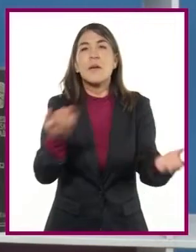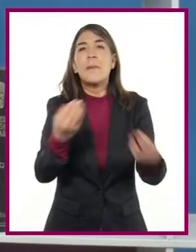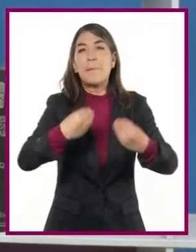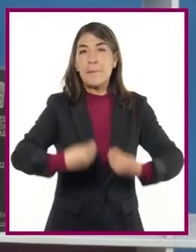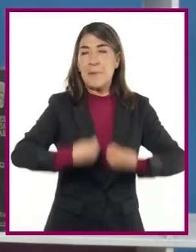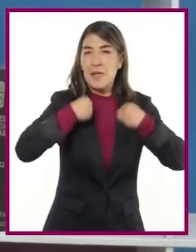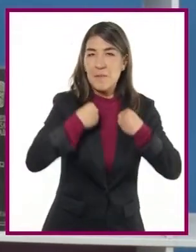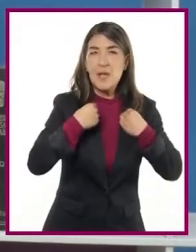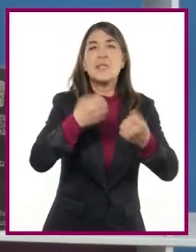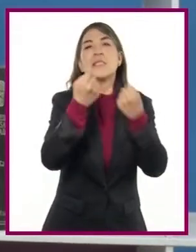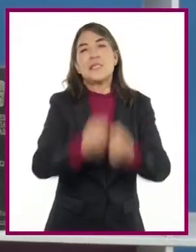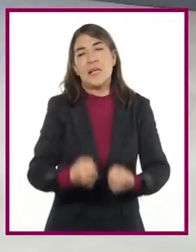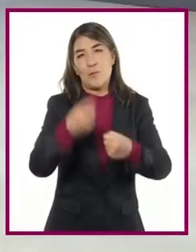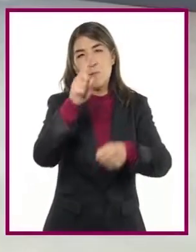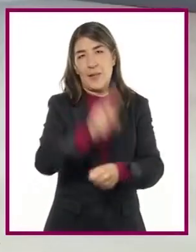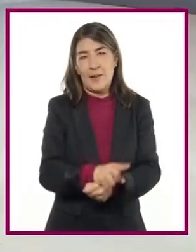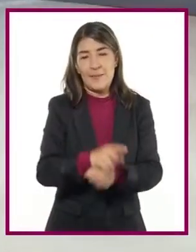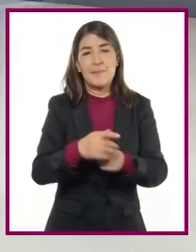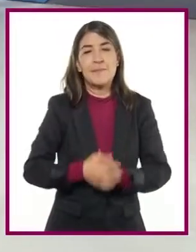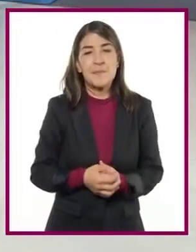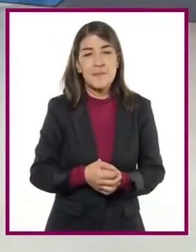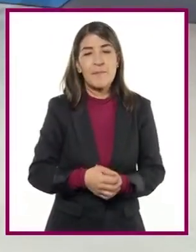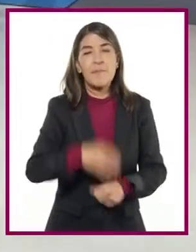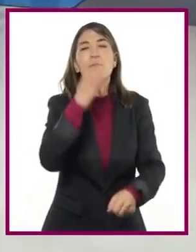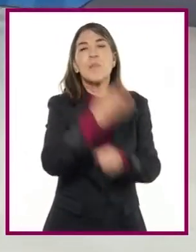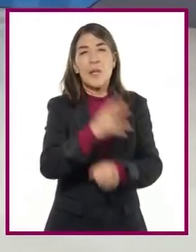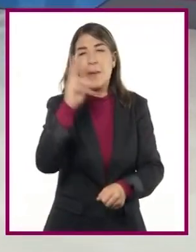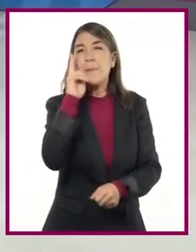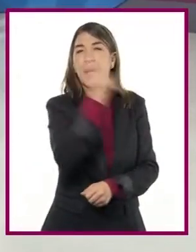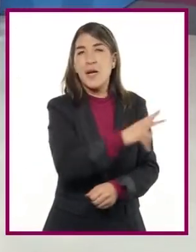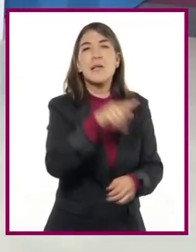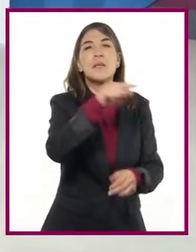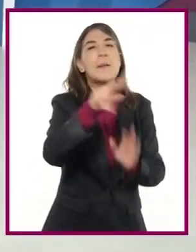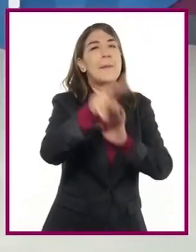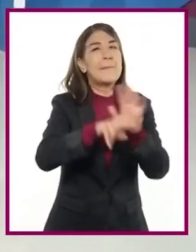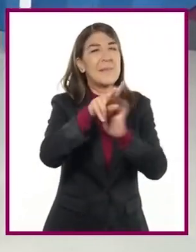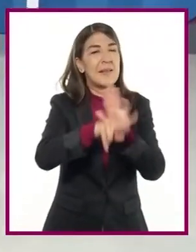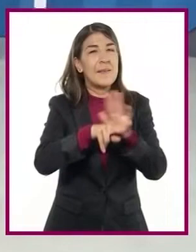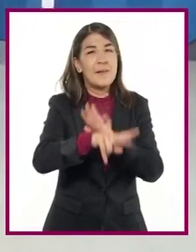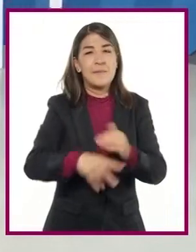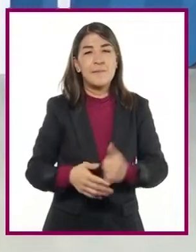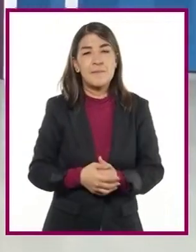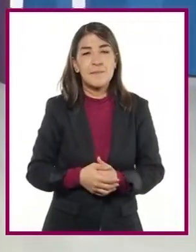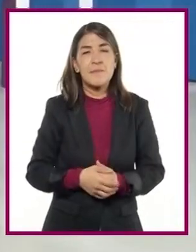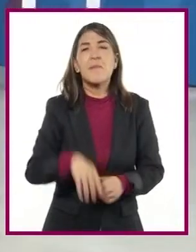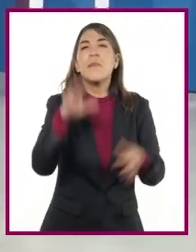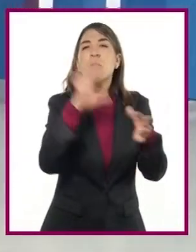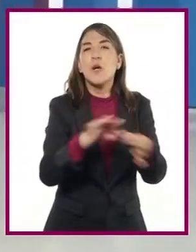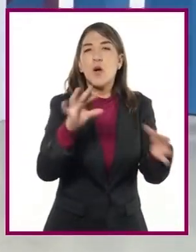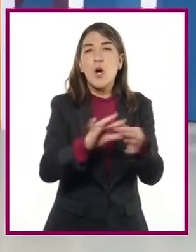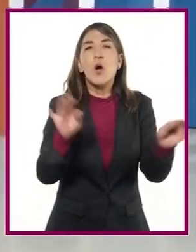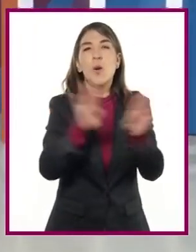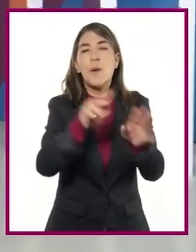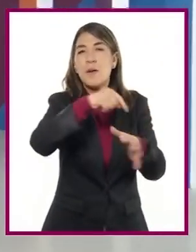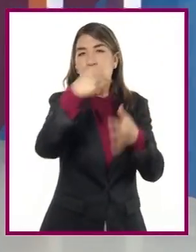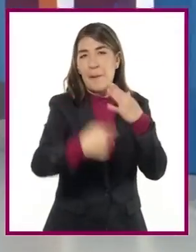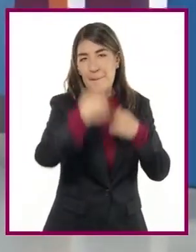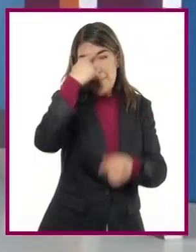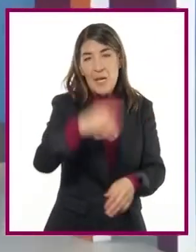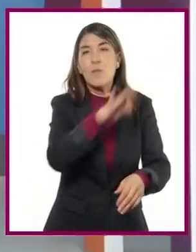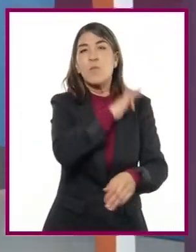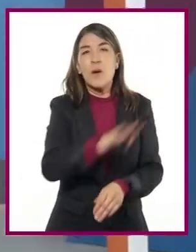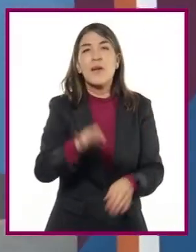vivienda y seguridad. Observemos y escuchemos el siguiente video, que nos brinda elementos para la aplicación